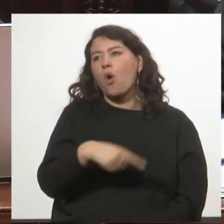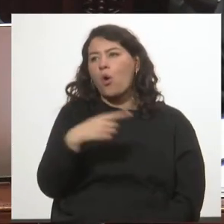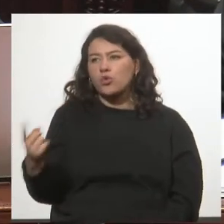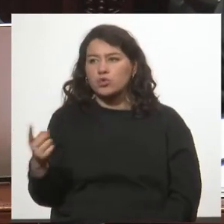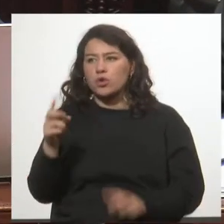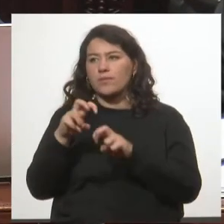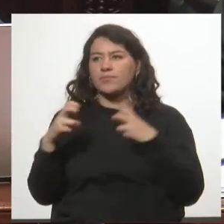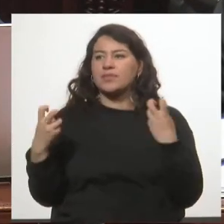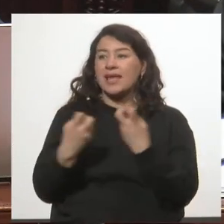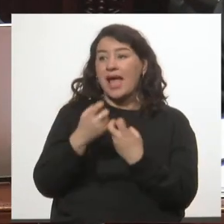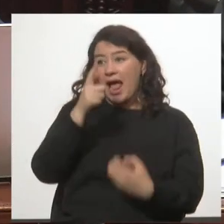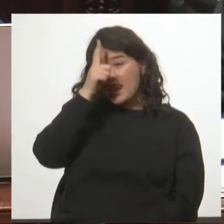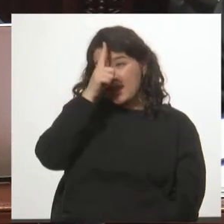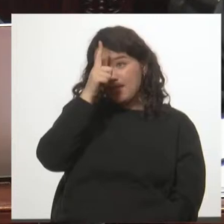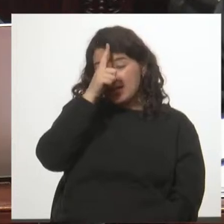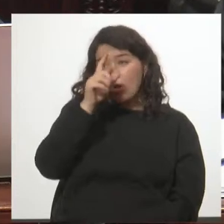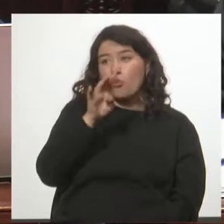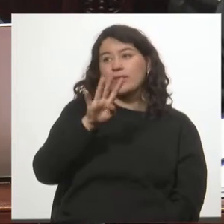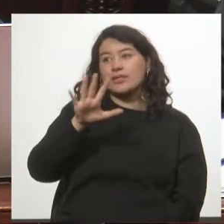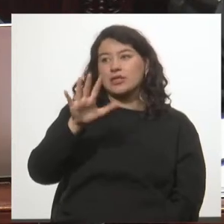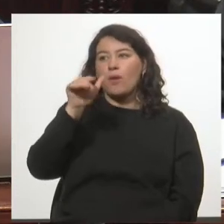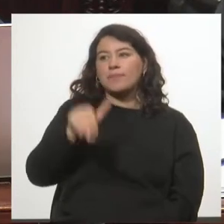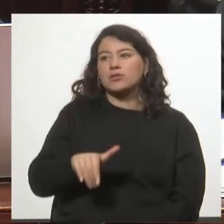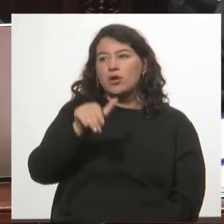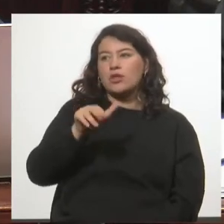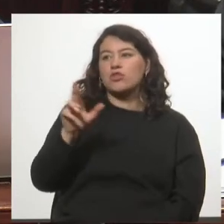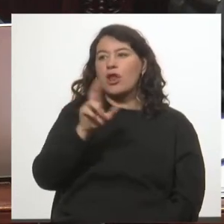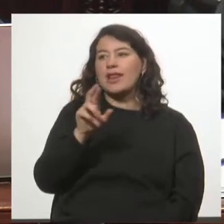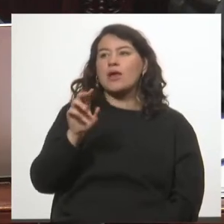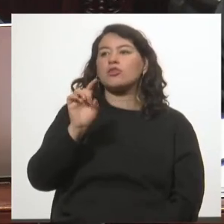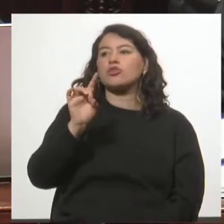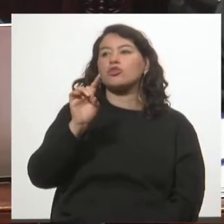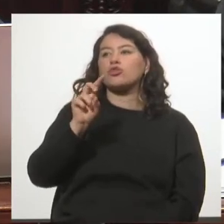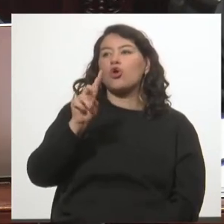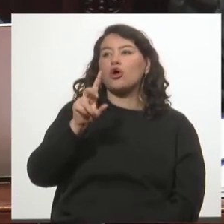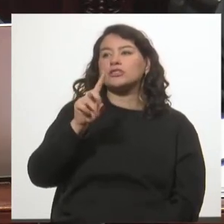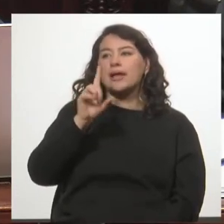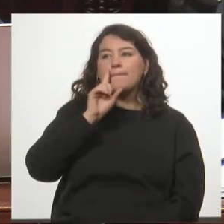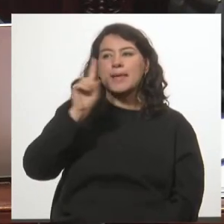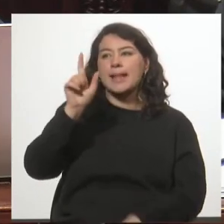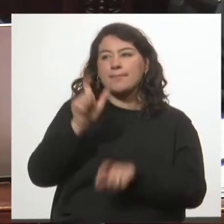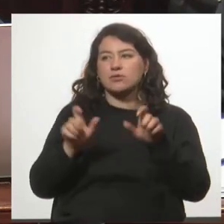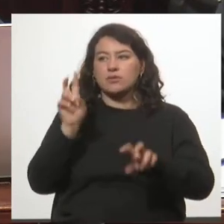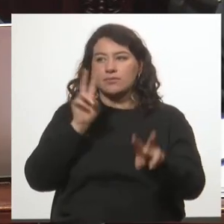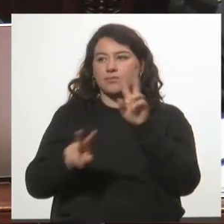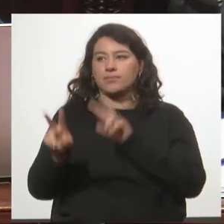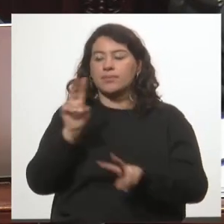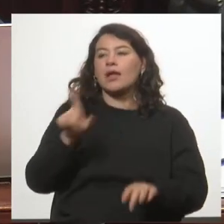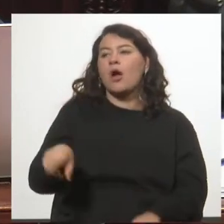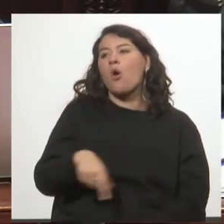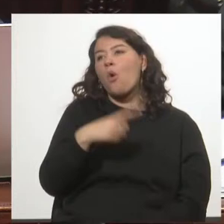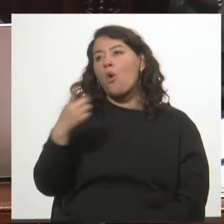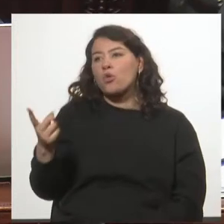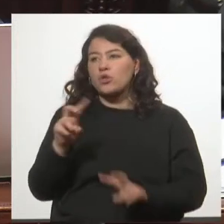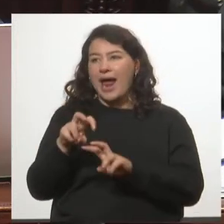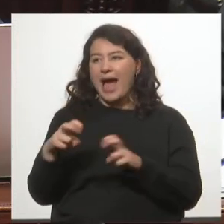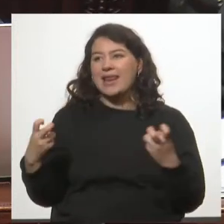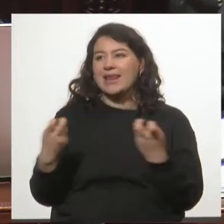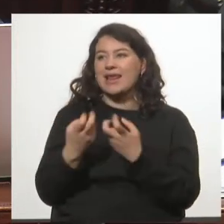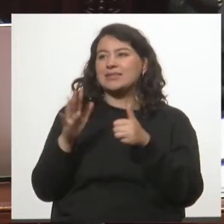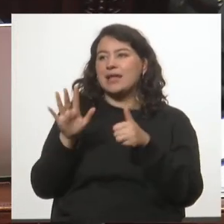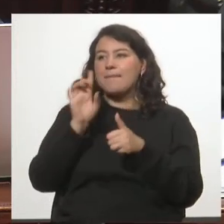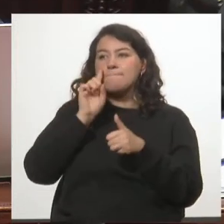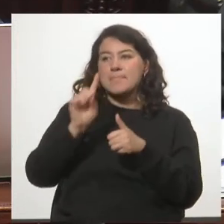arena en alemania 45 millones de euros para 12.000 espectadores el porsche arena para 6 mil